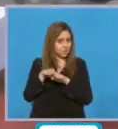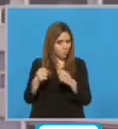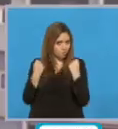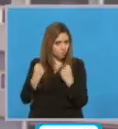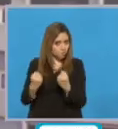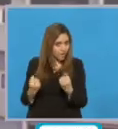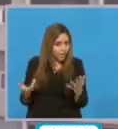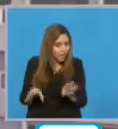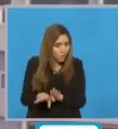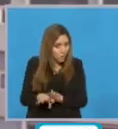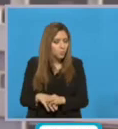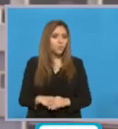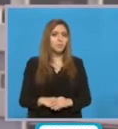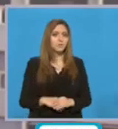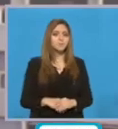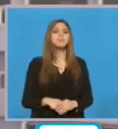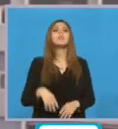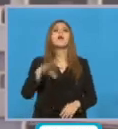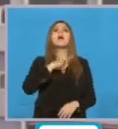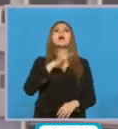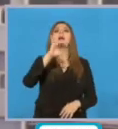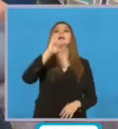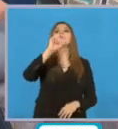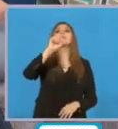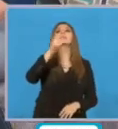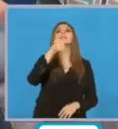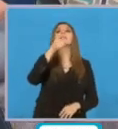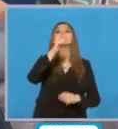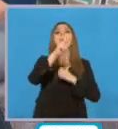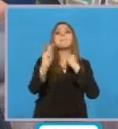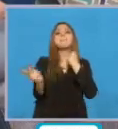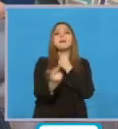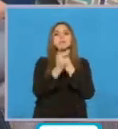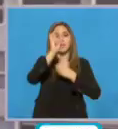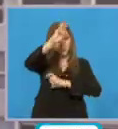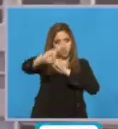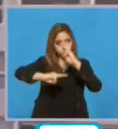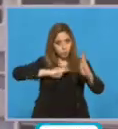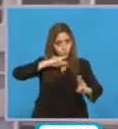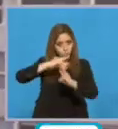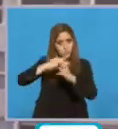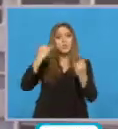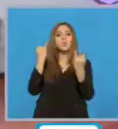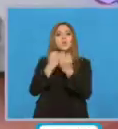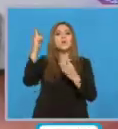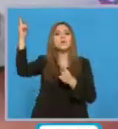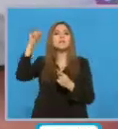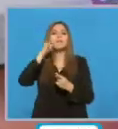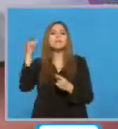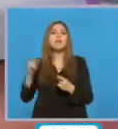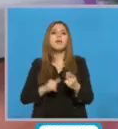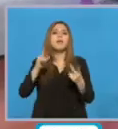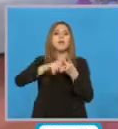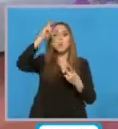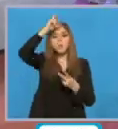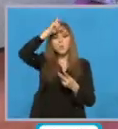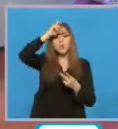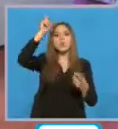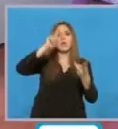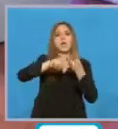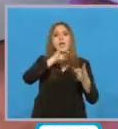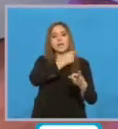tienen un conteo de actualmente 26 países de todo el mundo van a participar. Competimos con universidades de Italia, de Turquía,